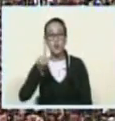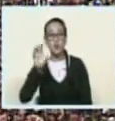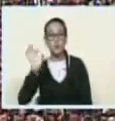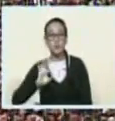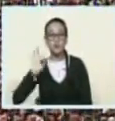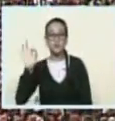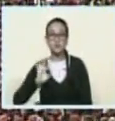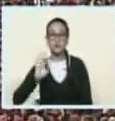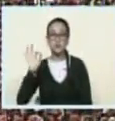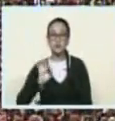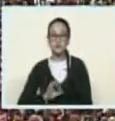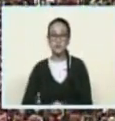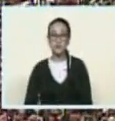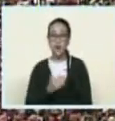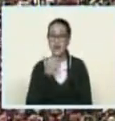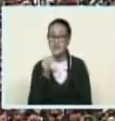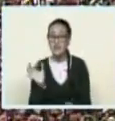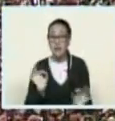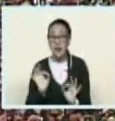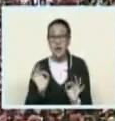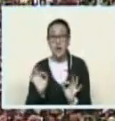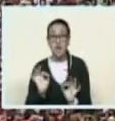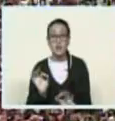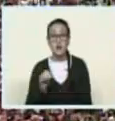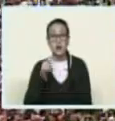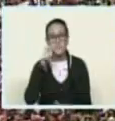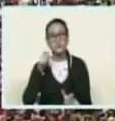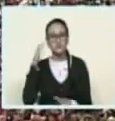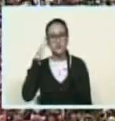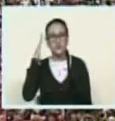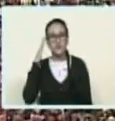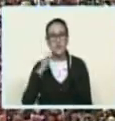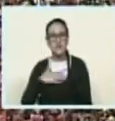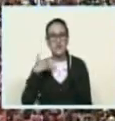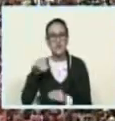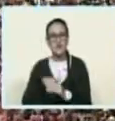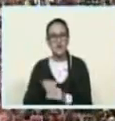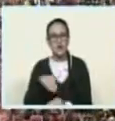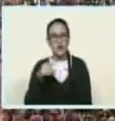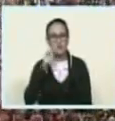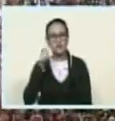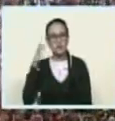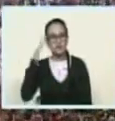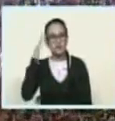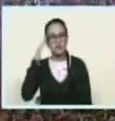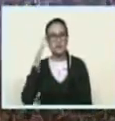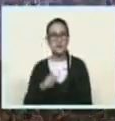0.1%, o sea, casi nada, pues. La gente sabía por quién quería votar.